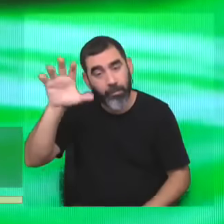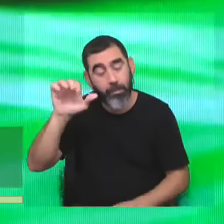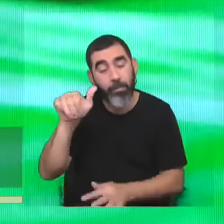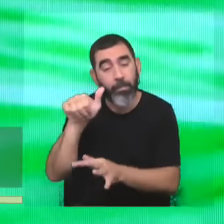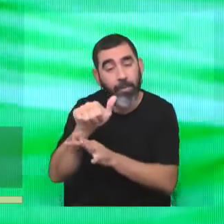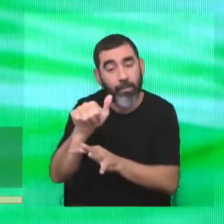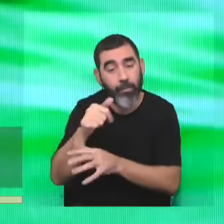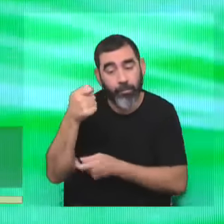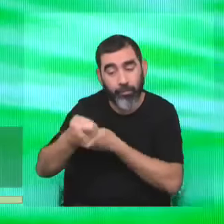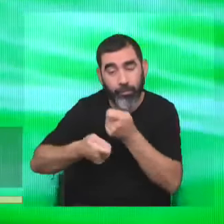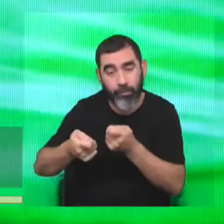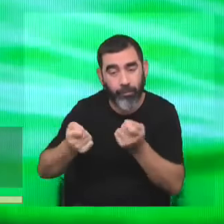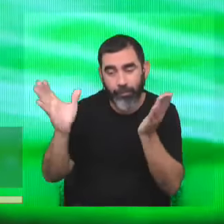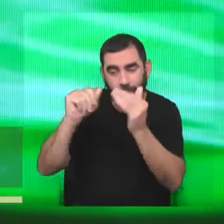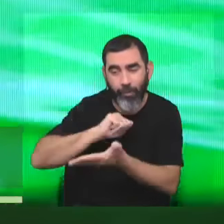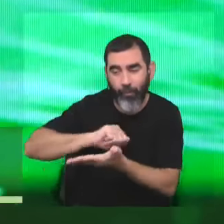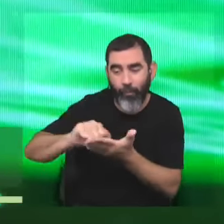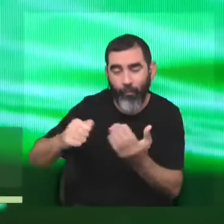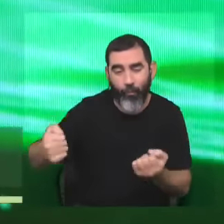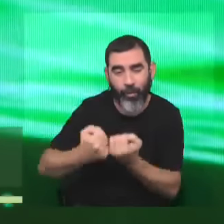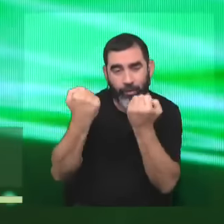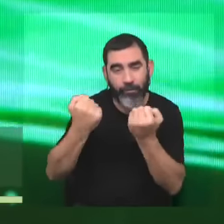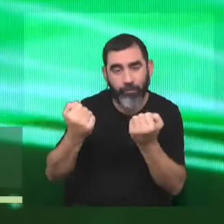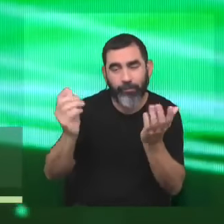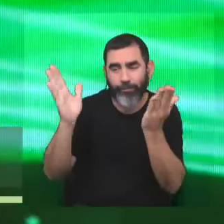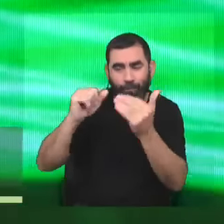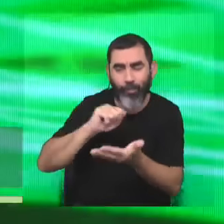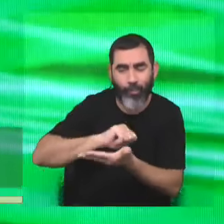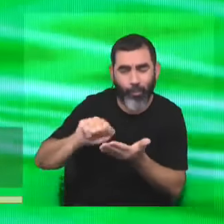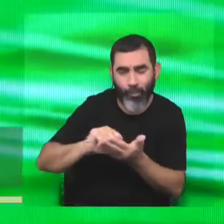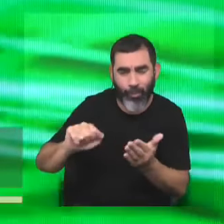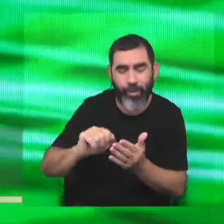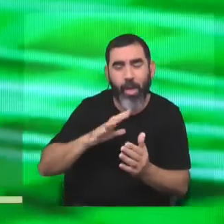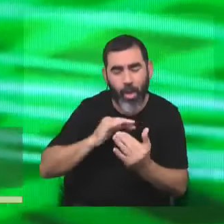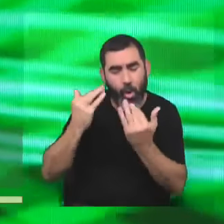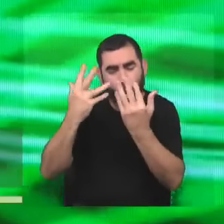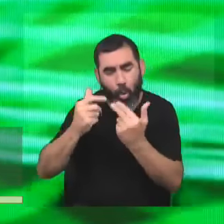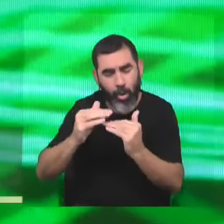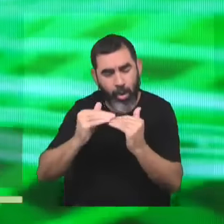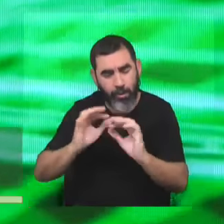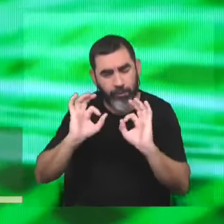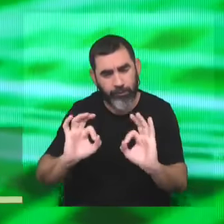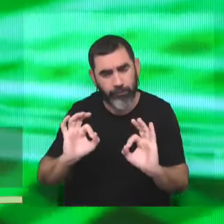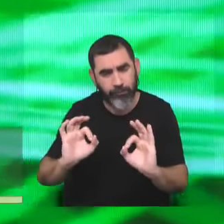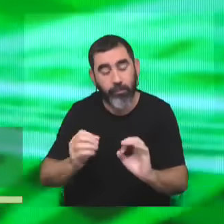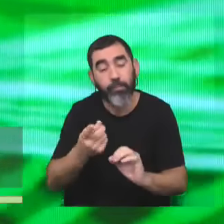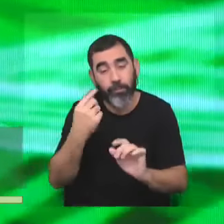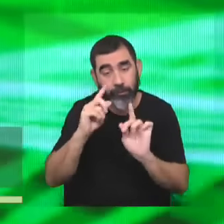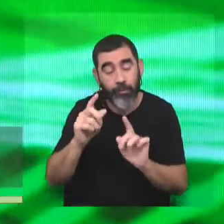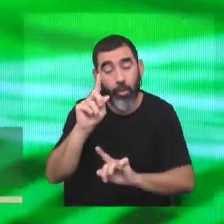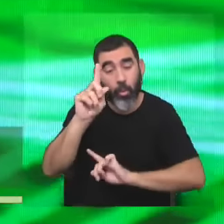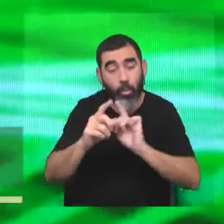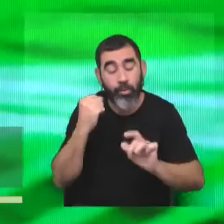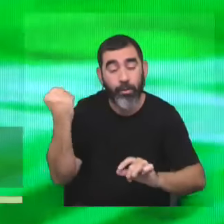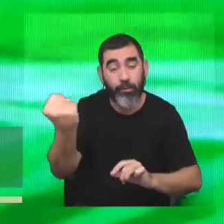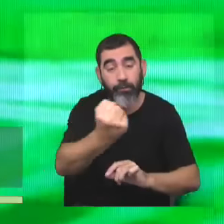y todo lo que hemos construido no se puede borrar de un para el otro no lo van a poder borrar que hay mucha organización de base y que para eso también las universidades